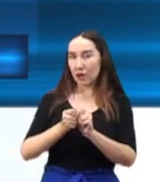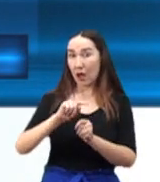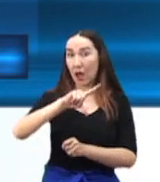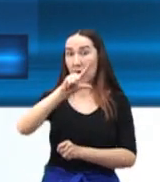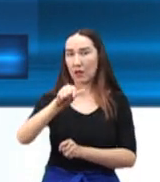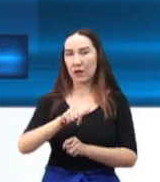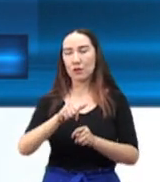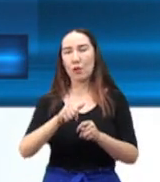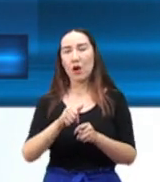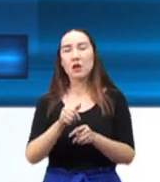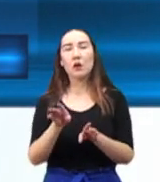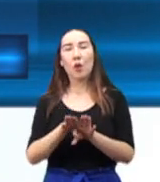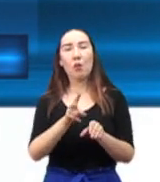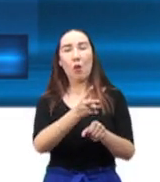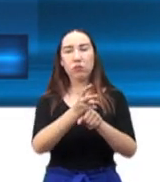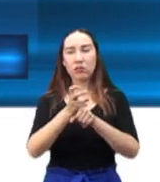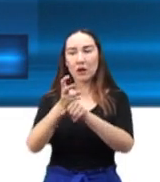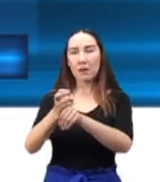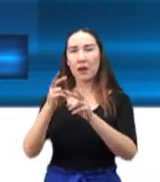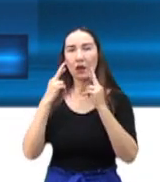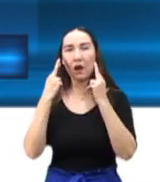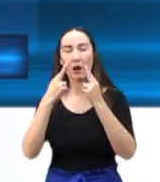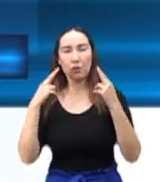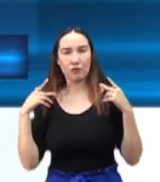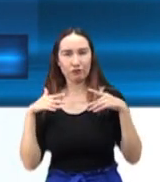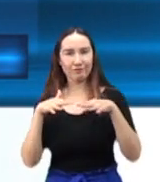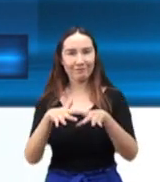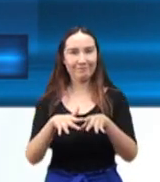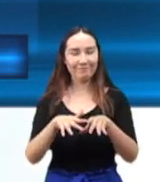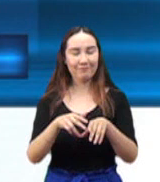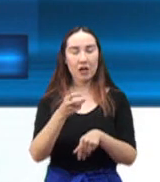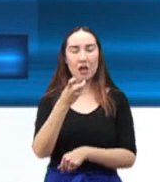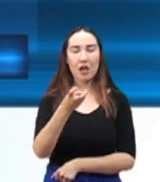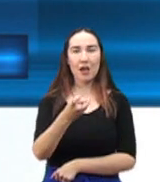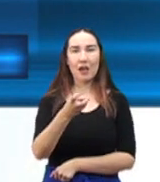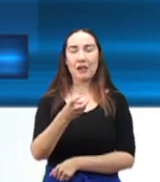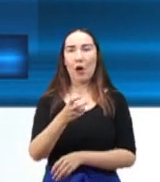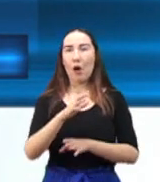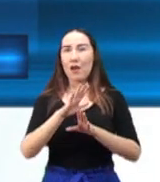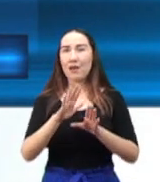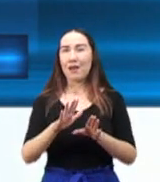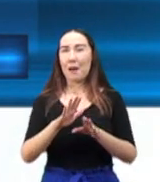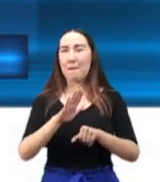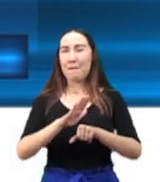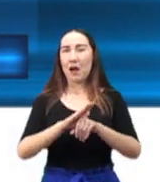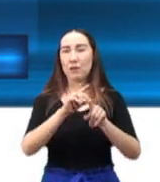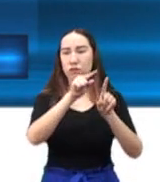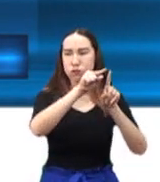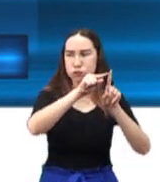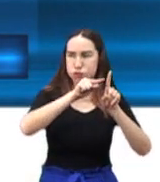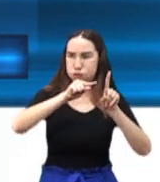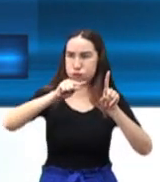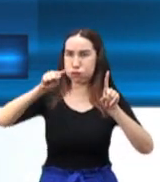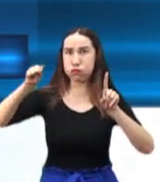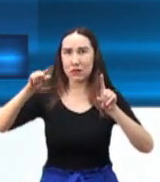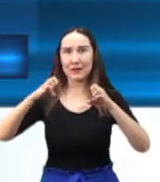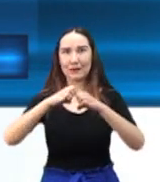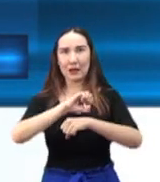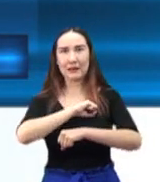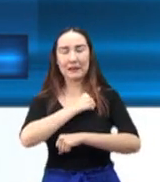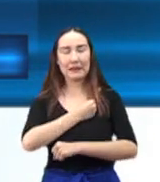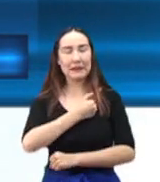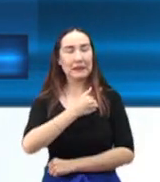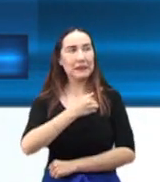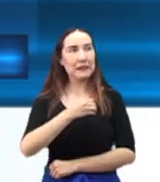poblaciones. Entonces, al tener estos elementos de concentración y teníamos el momento más álgido de la pandemia, y en este momento que había que